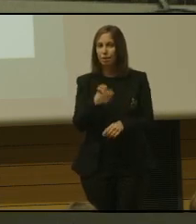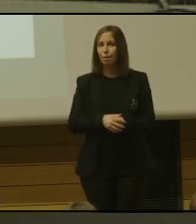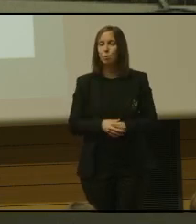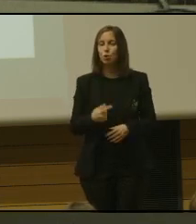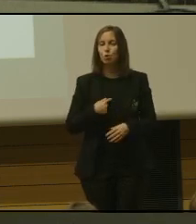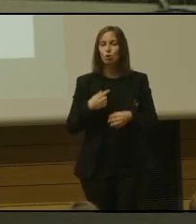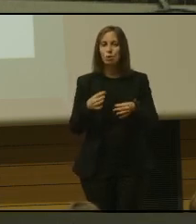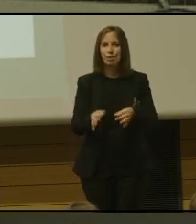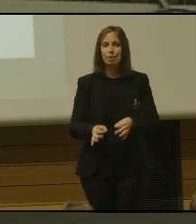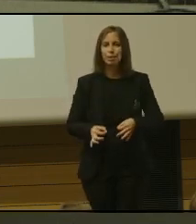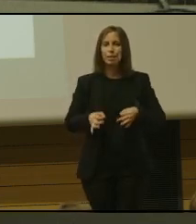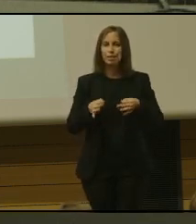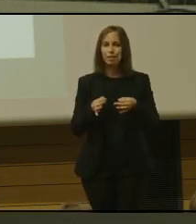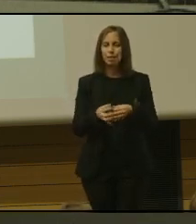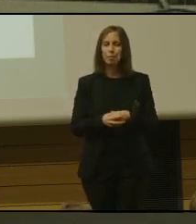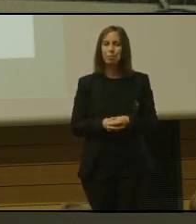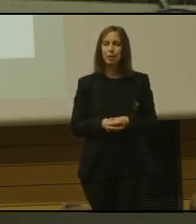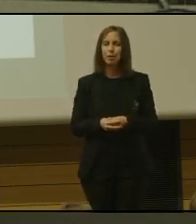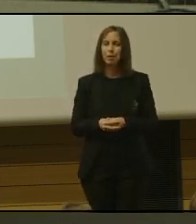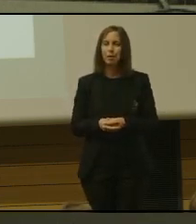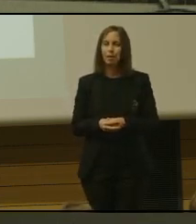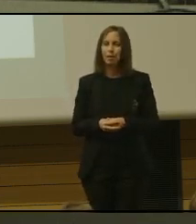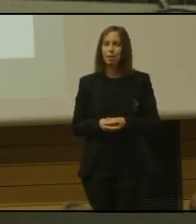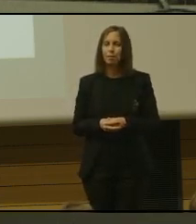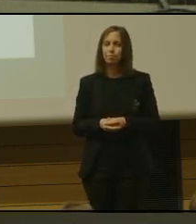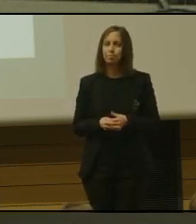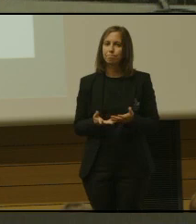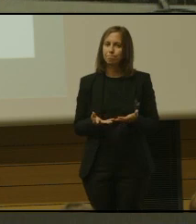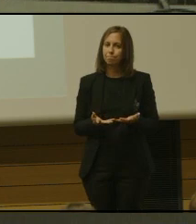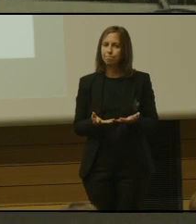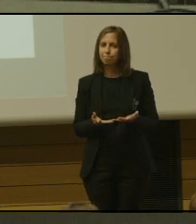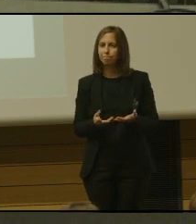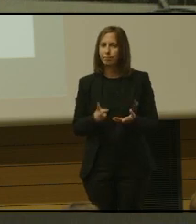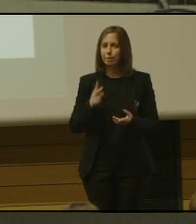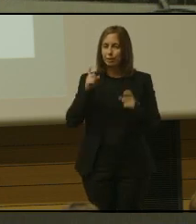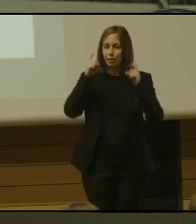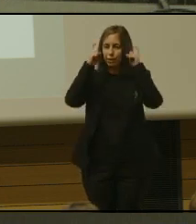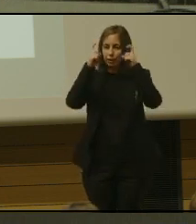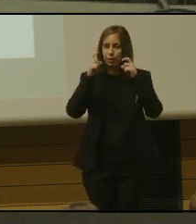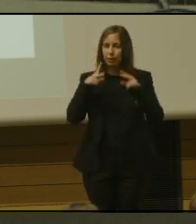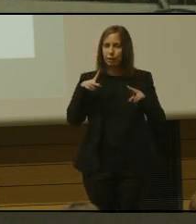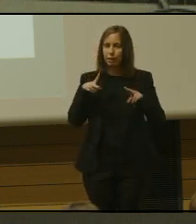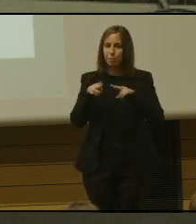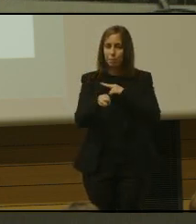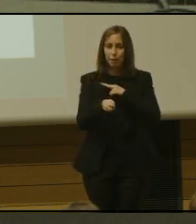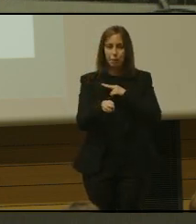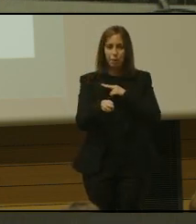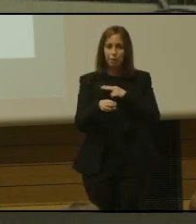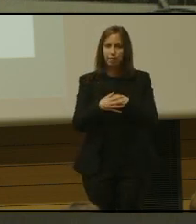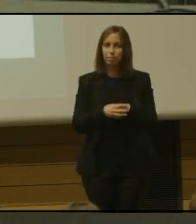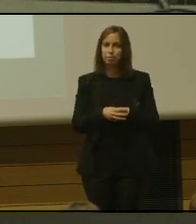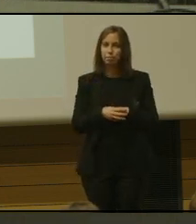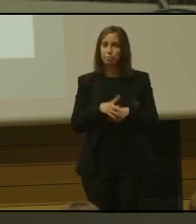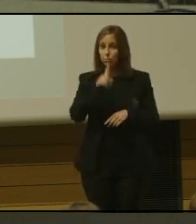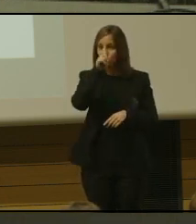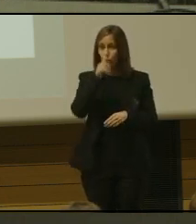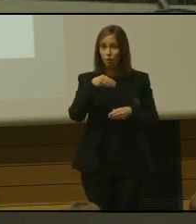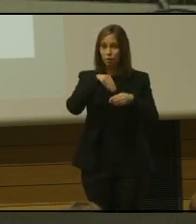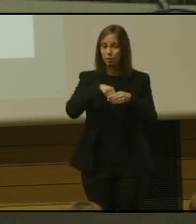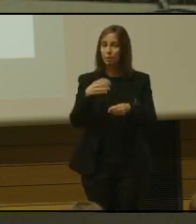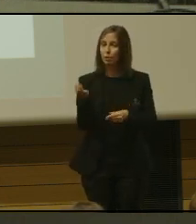siempre me inclinaría a ese principio de precaución. No sabes lo que es, entonces, bueno,